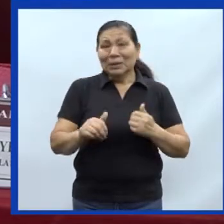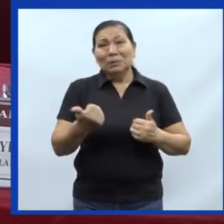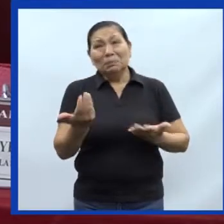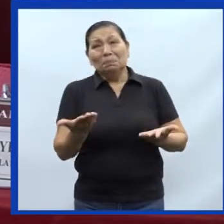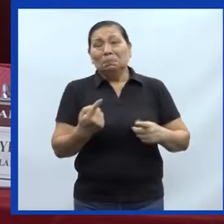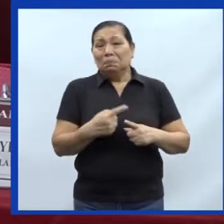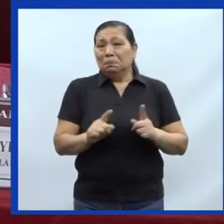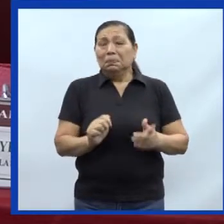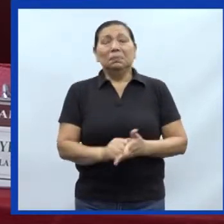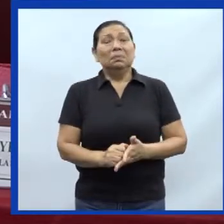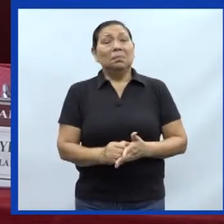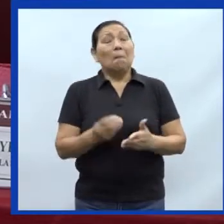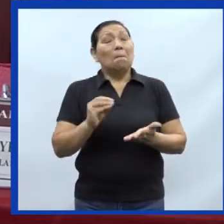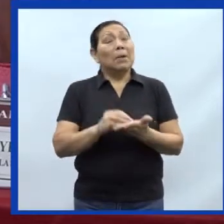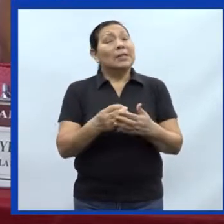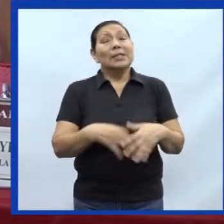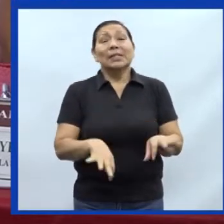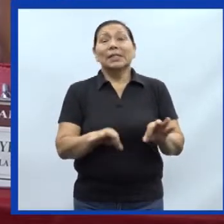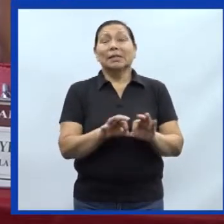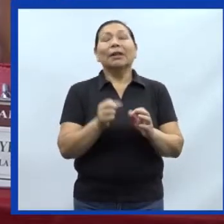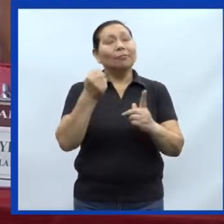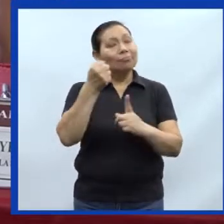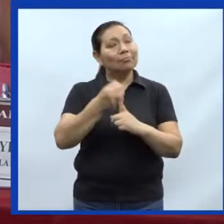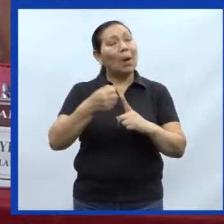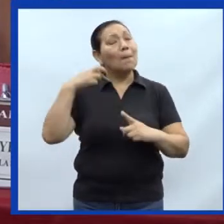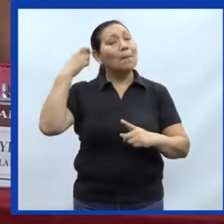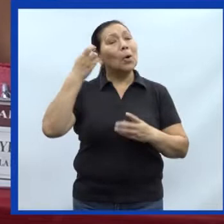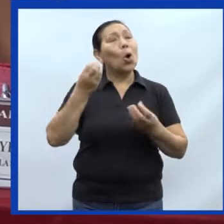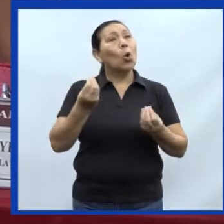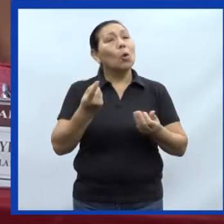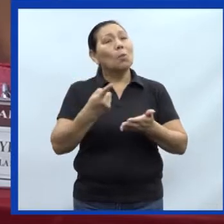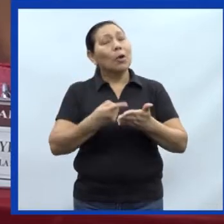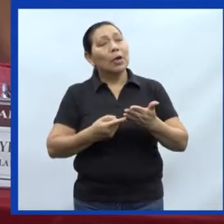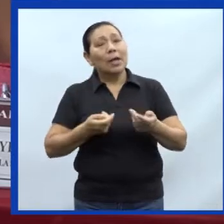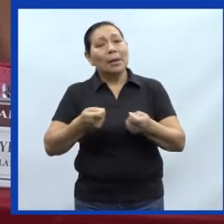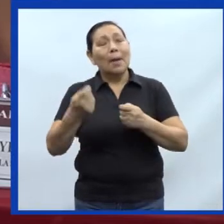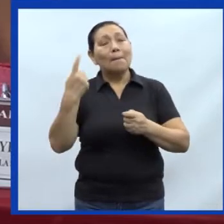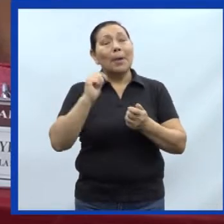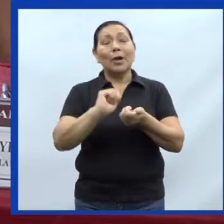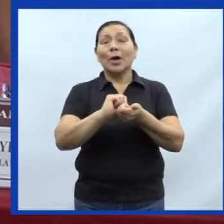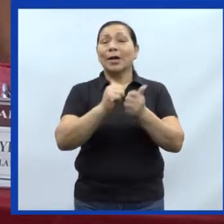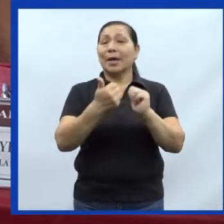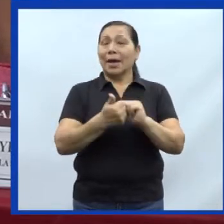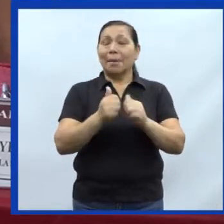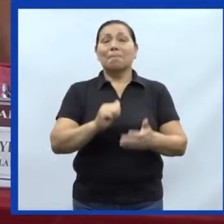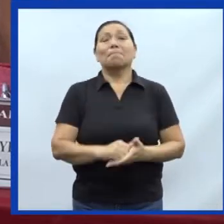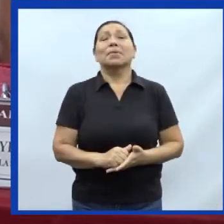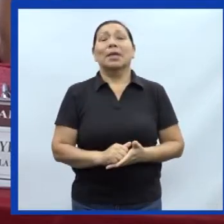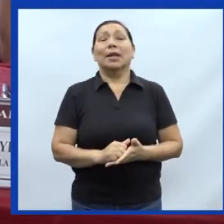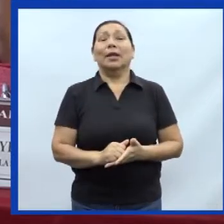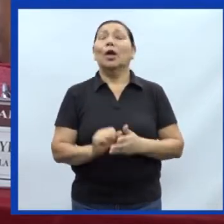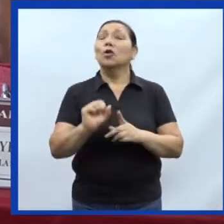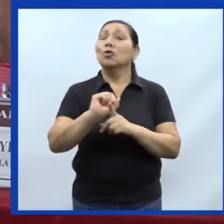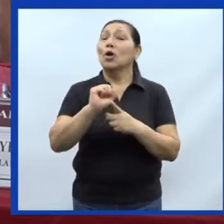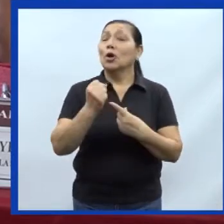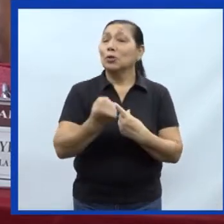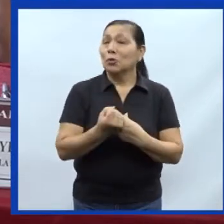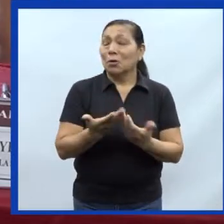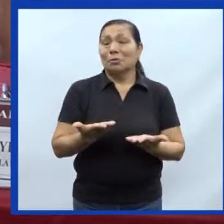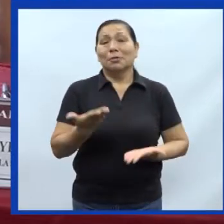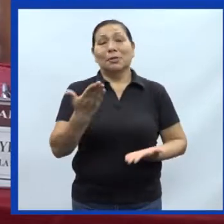otras instancias tan o más importantes. Apostar por la política como mecanismo para transformar la sociedad,